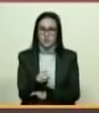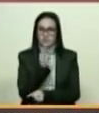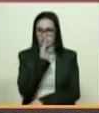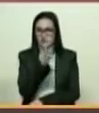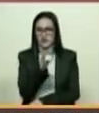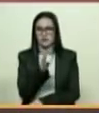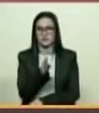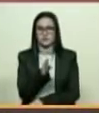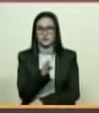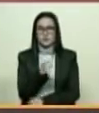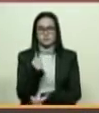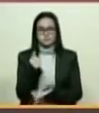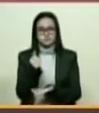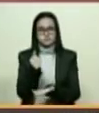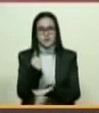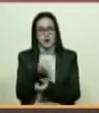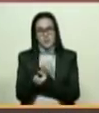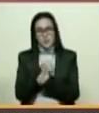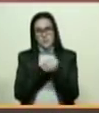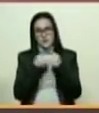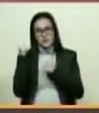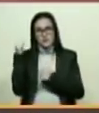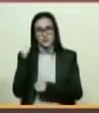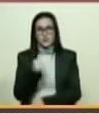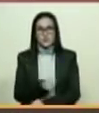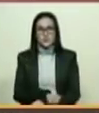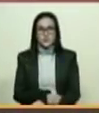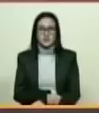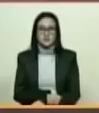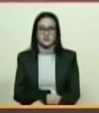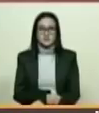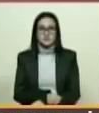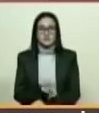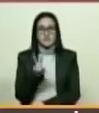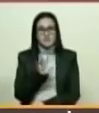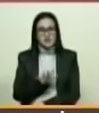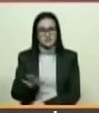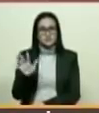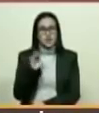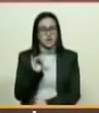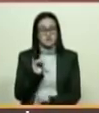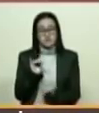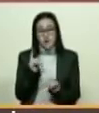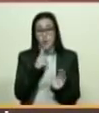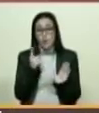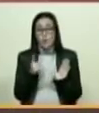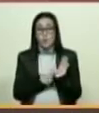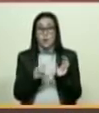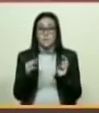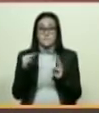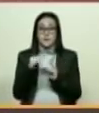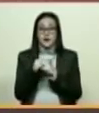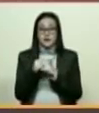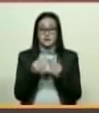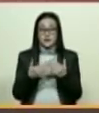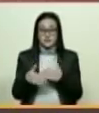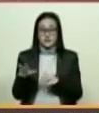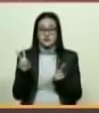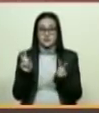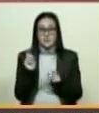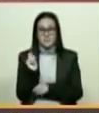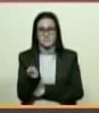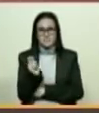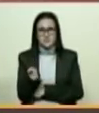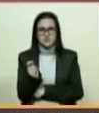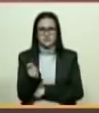directa del bono en amor mayor. Venezuela ya ha cumplido las metas del milenio en materia de